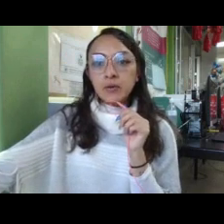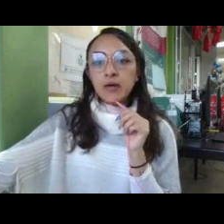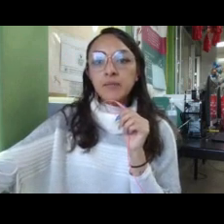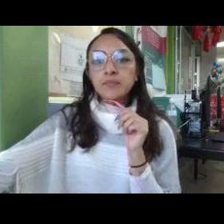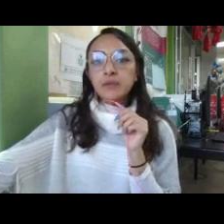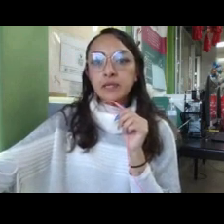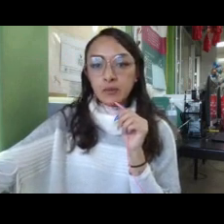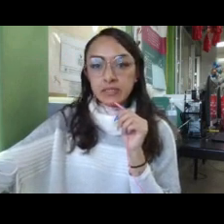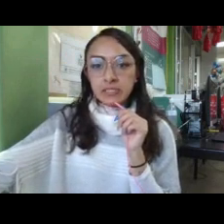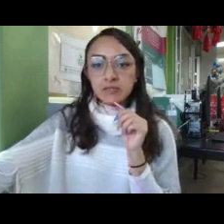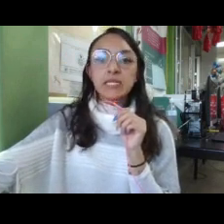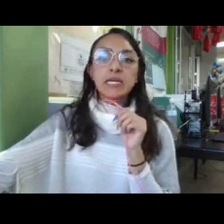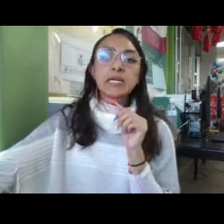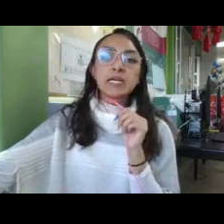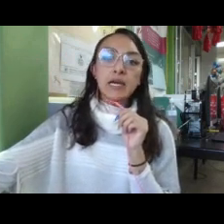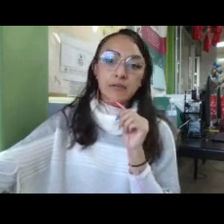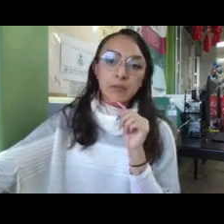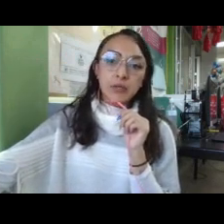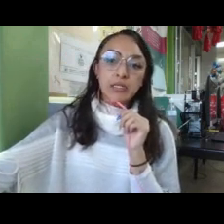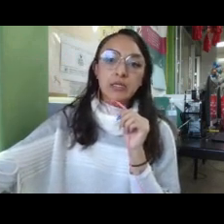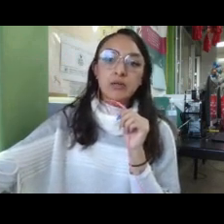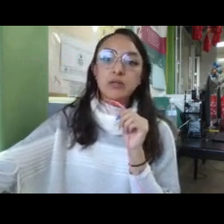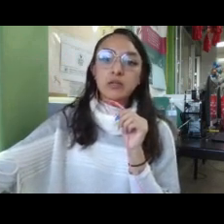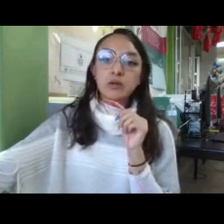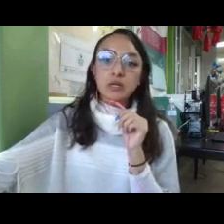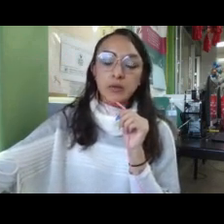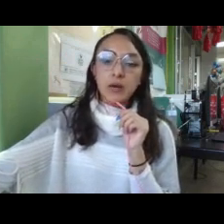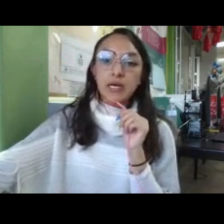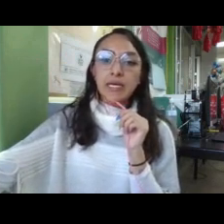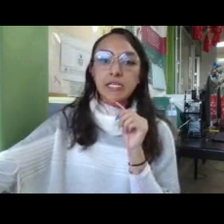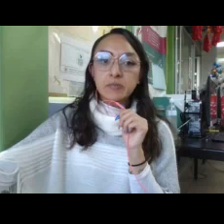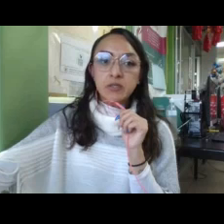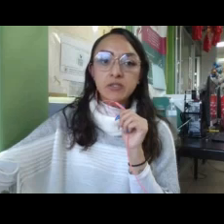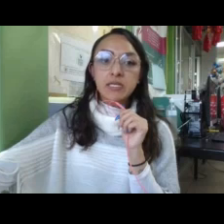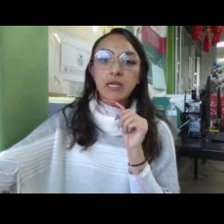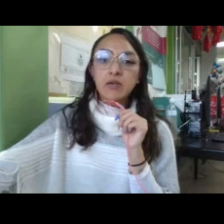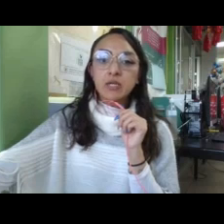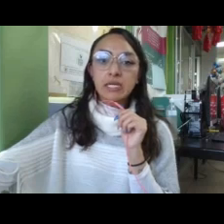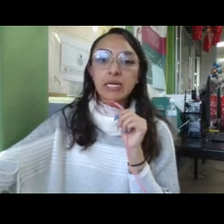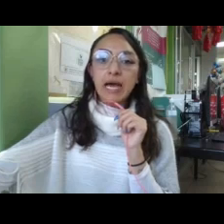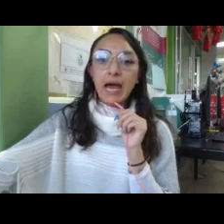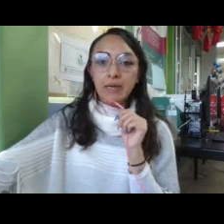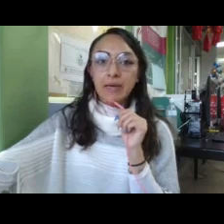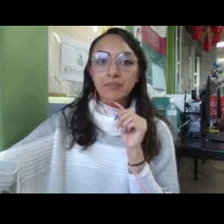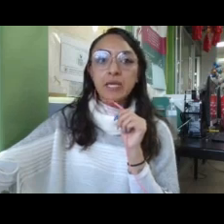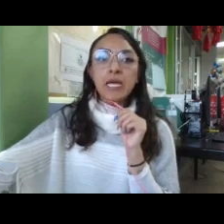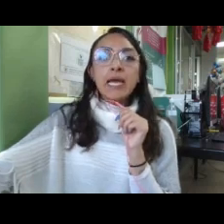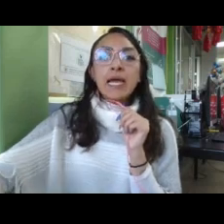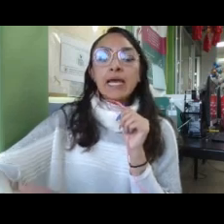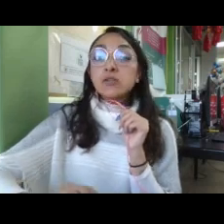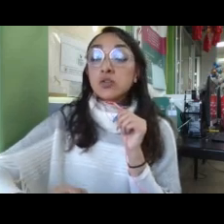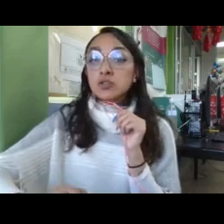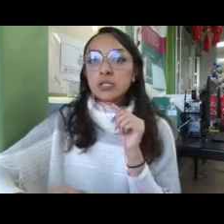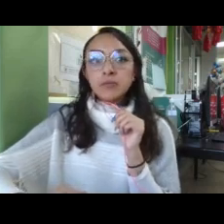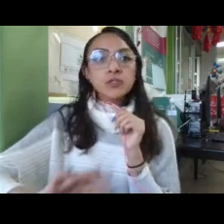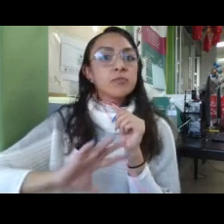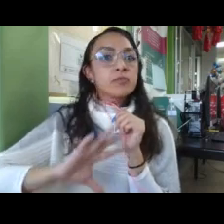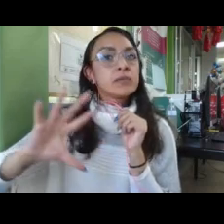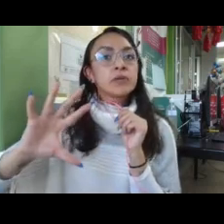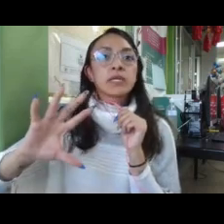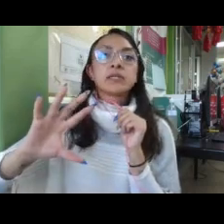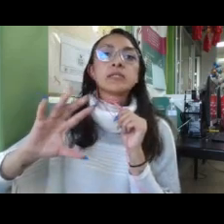entre lengua, lengua de señas mexicana, alfabeto dactilológico, lenguaje, español signado y habla? Estos